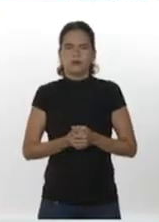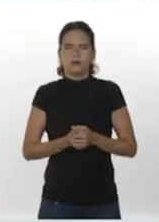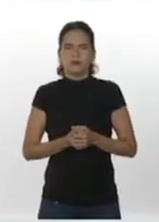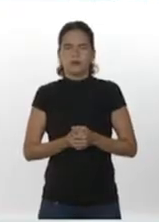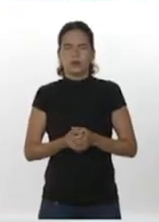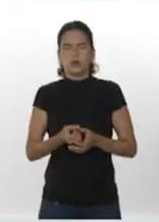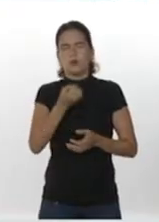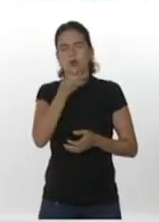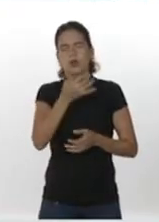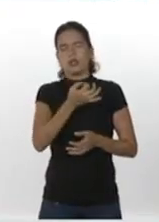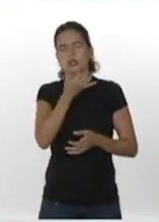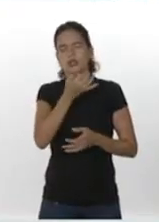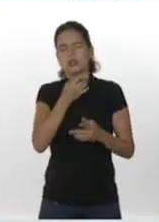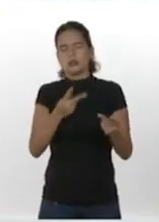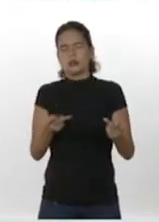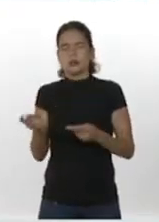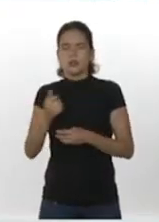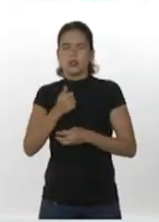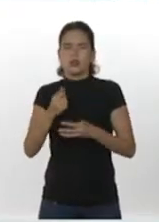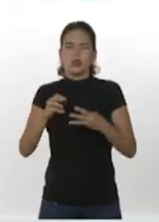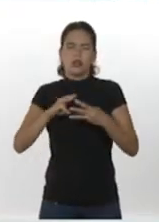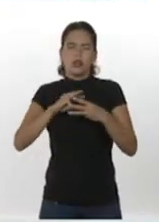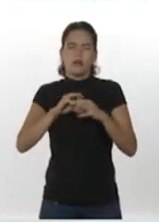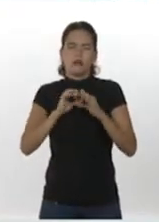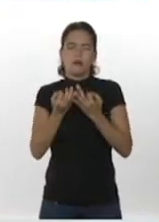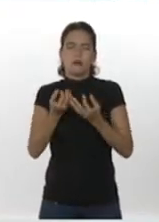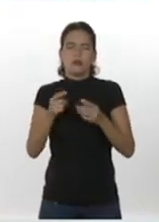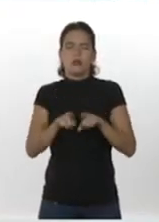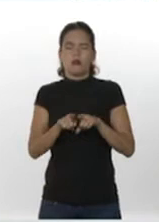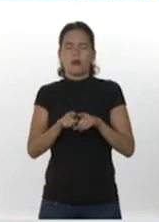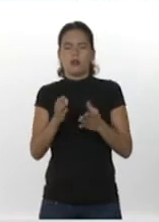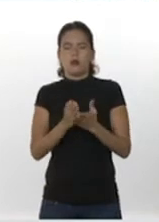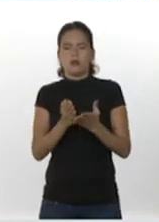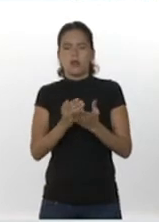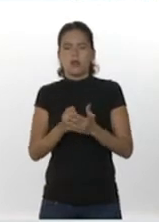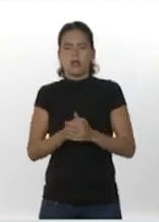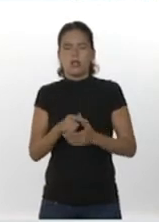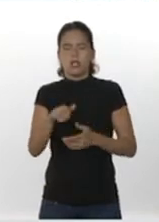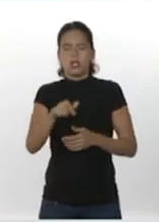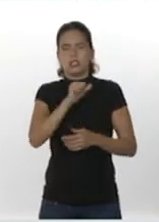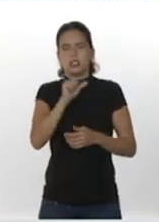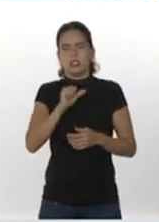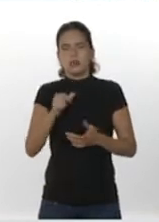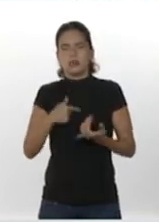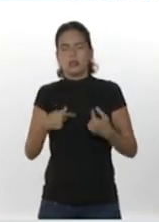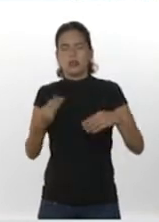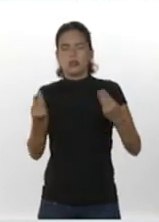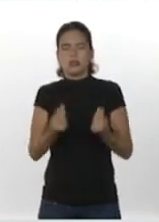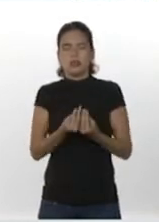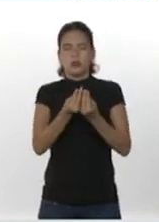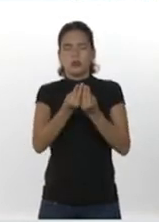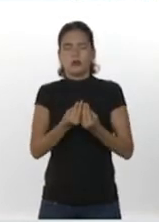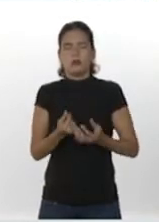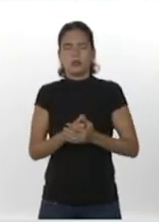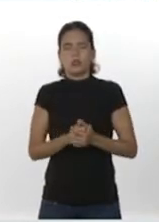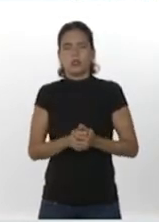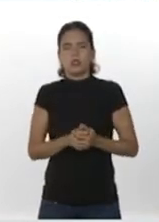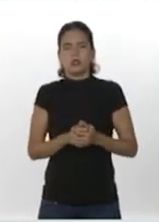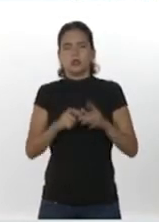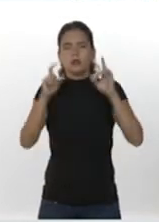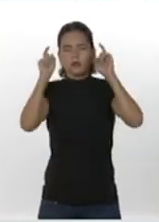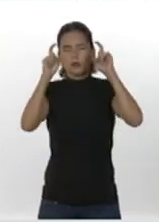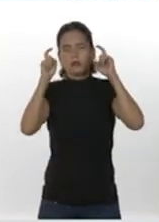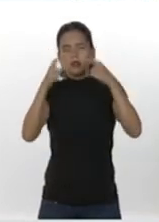Buenas tardes y bienvenidos a Cada Familia en la Escuela. Con ustedes acá el profesor Jesús Martínez. Esta semana vamos a estarlos acompañando con formación para